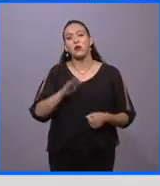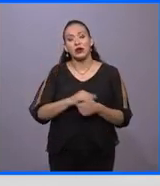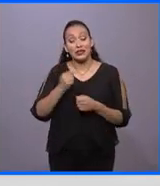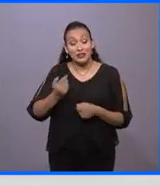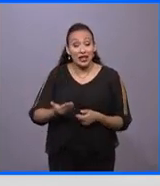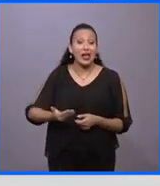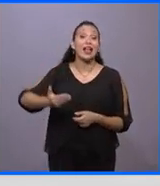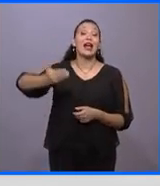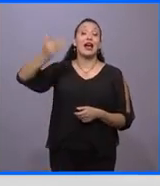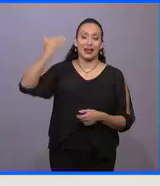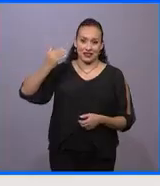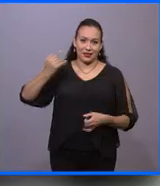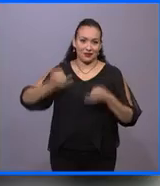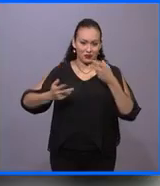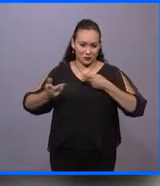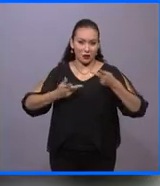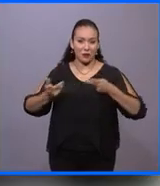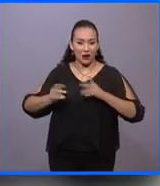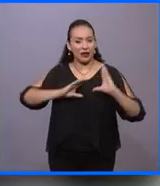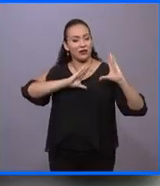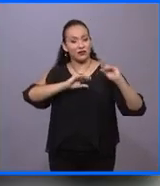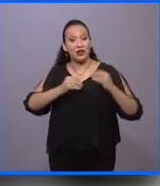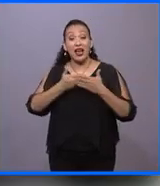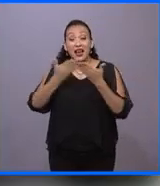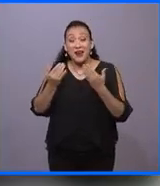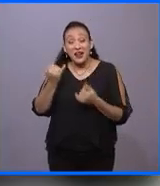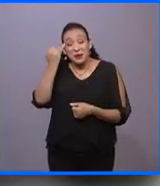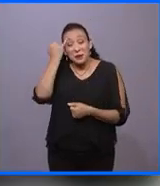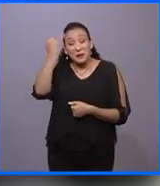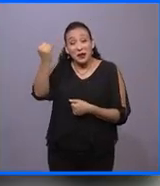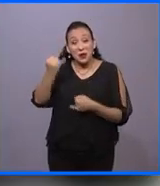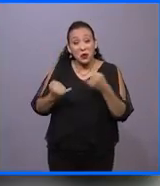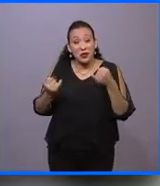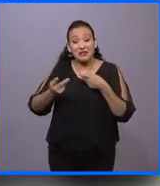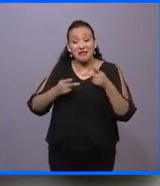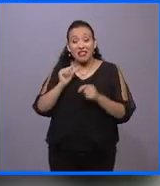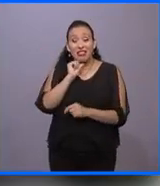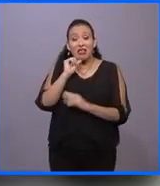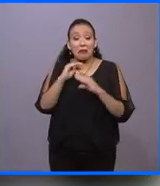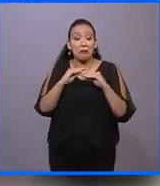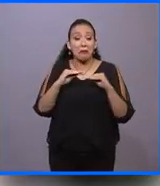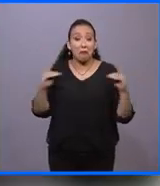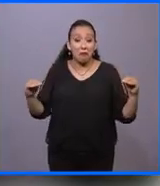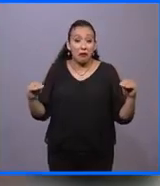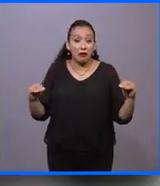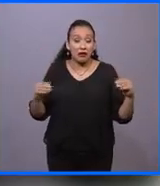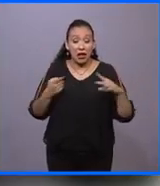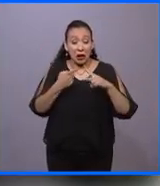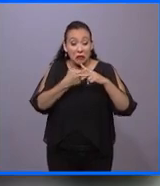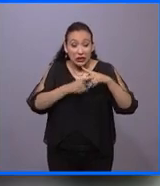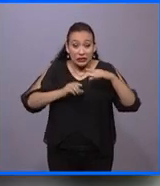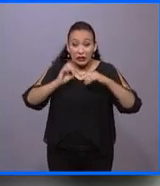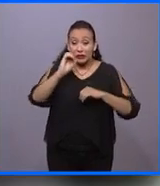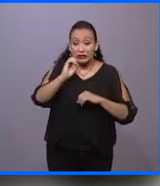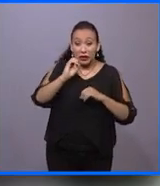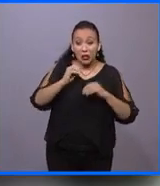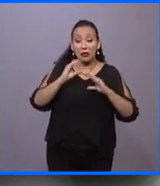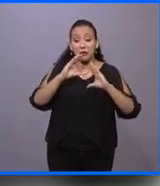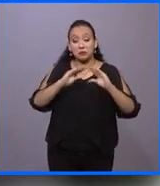pretender partir de ceros. El problema está desde el principio, ¿saben? En donde en la seguridad